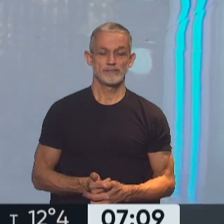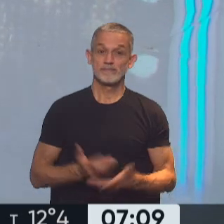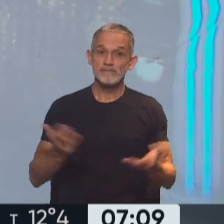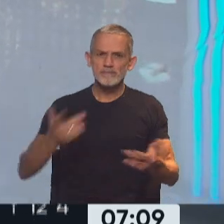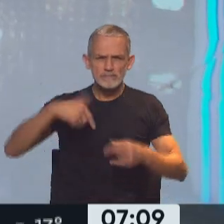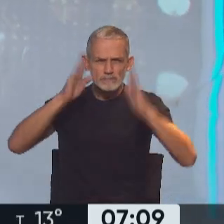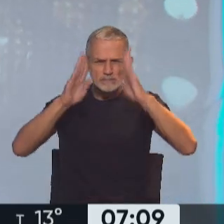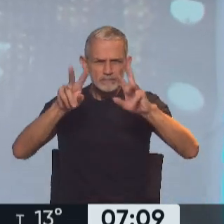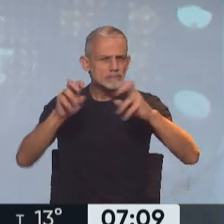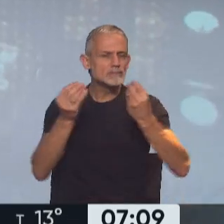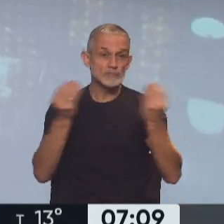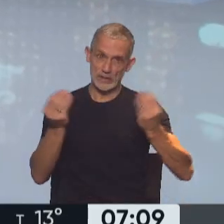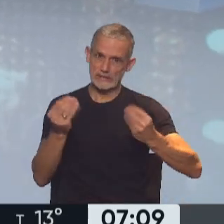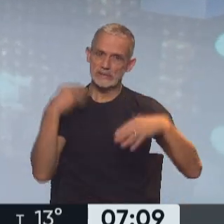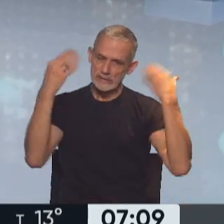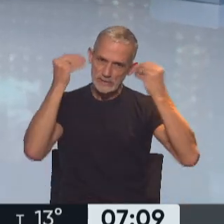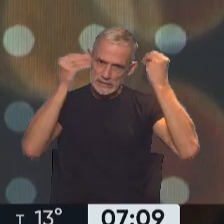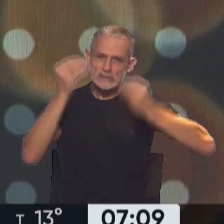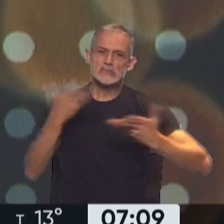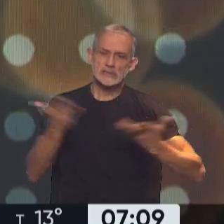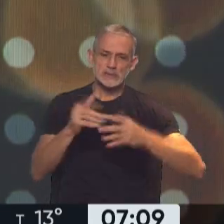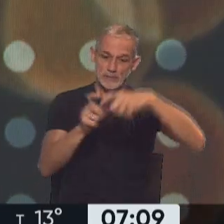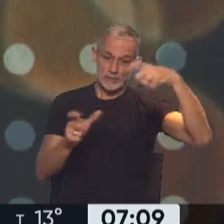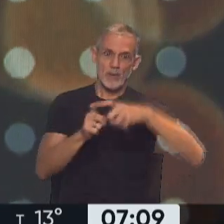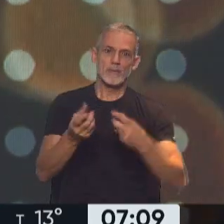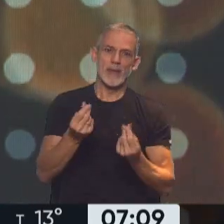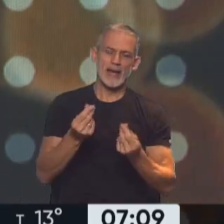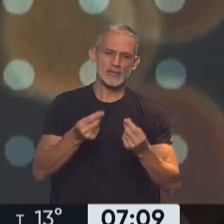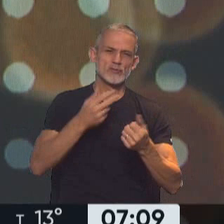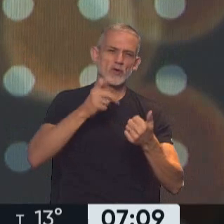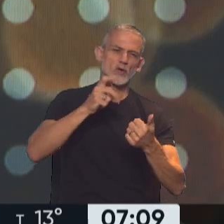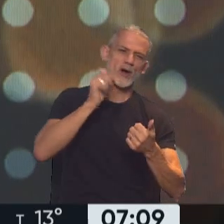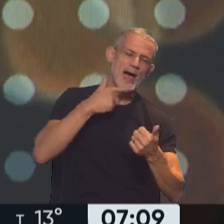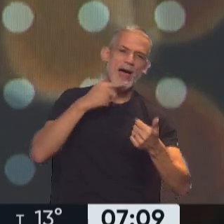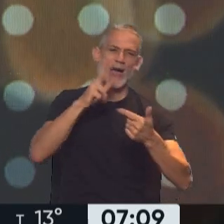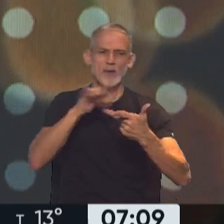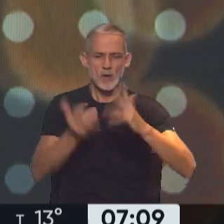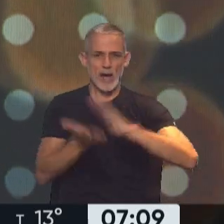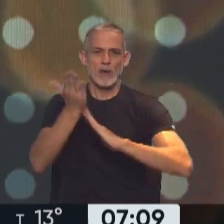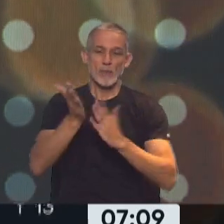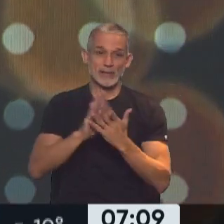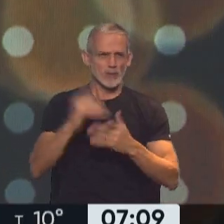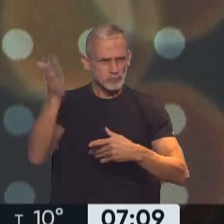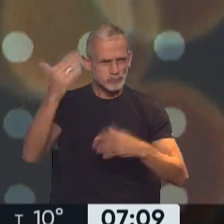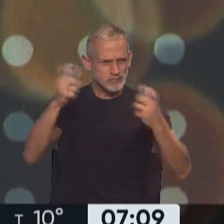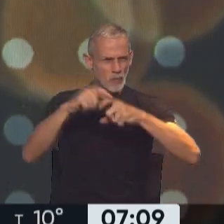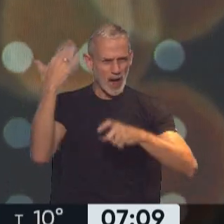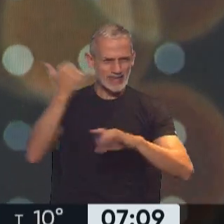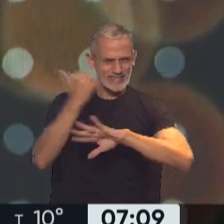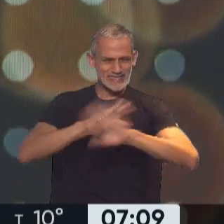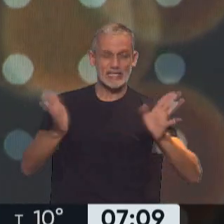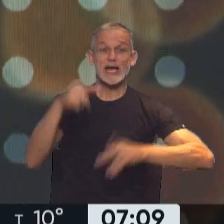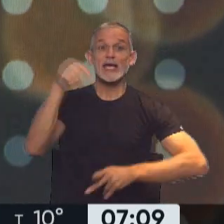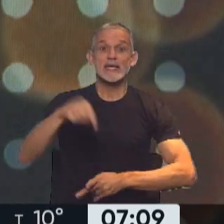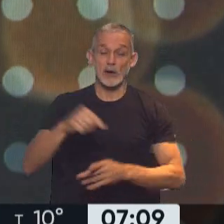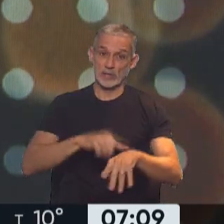Y nos ocupamos ahora de un tema que realmente preocupa, es el aumento de tarifas que fue anunciado largamente en función de las audiencias públicas que se realizaron. Pero ahora